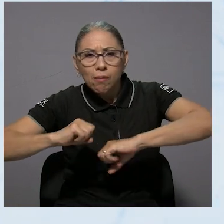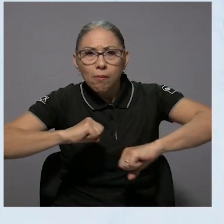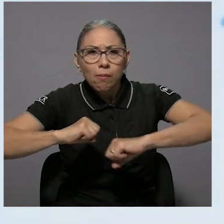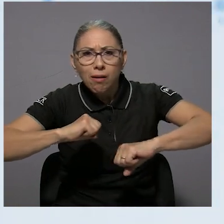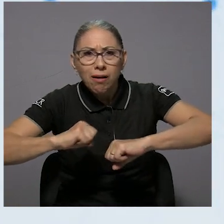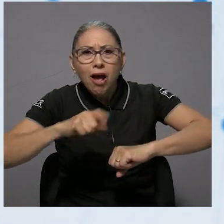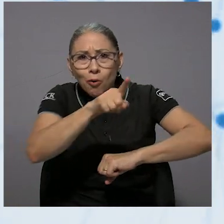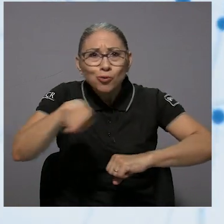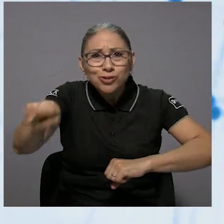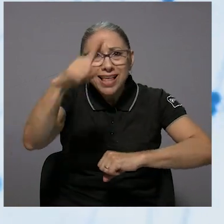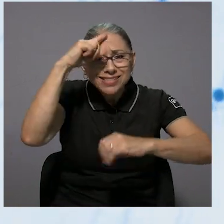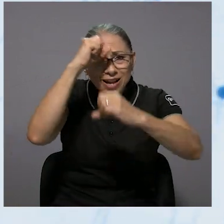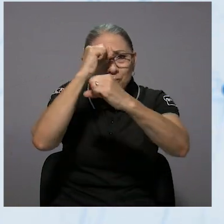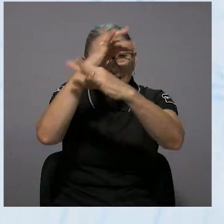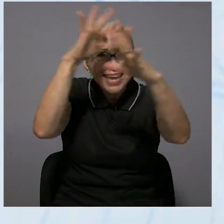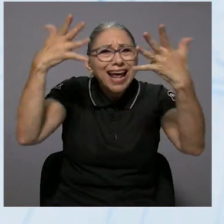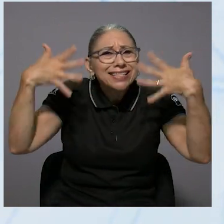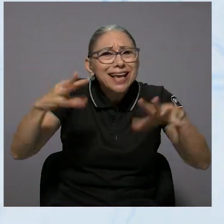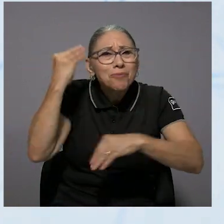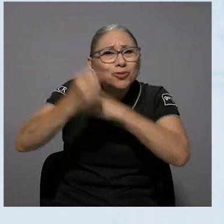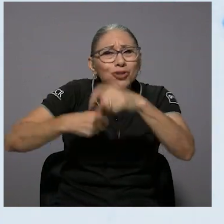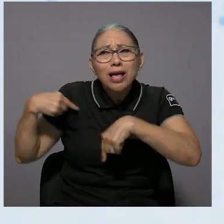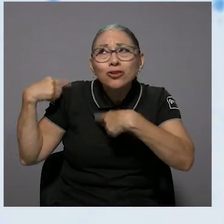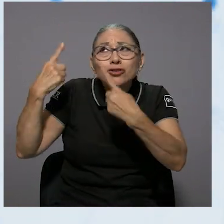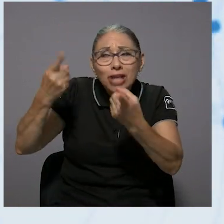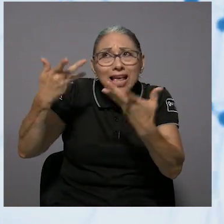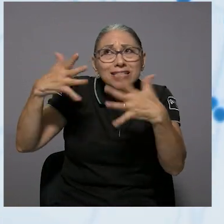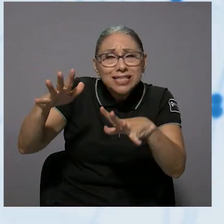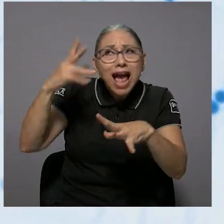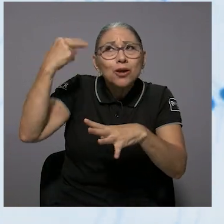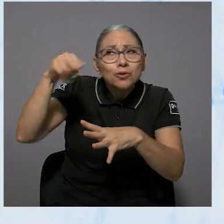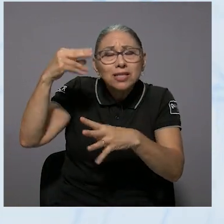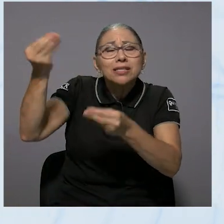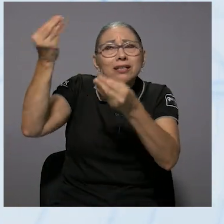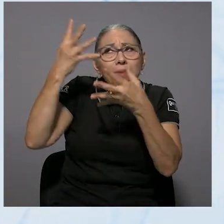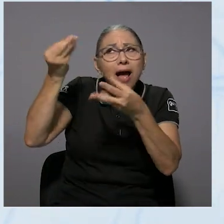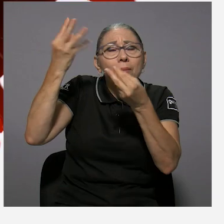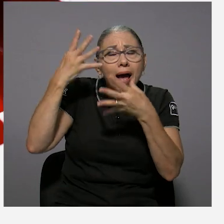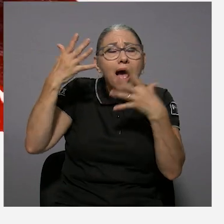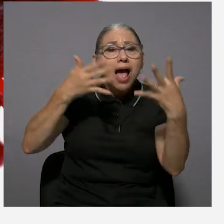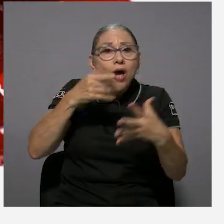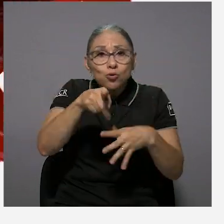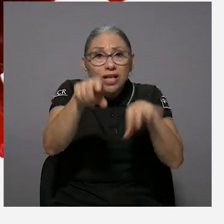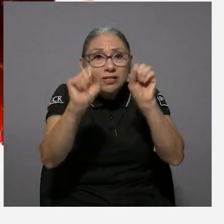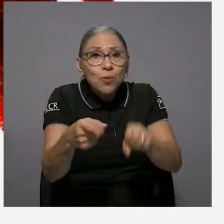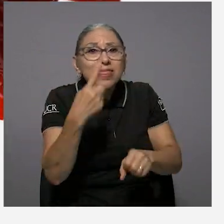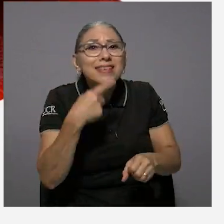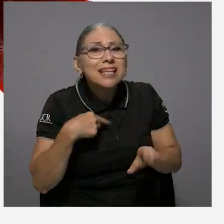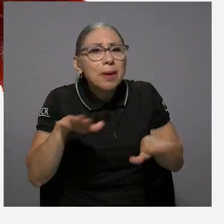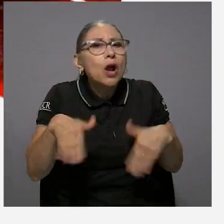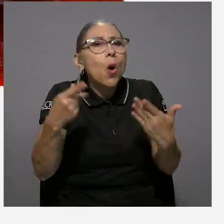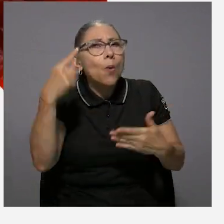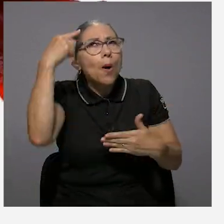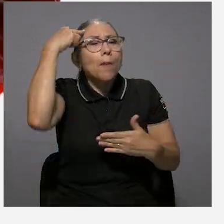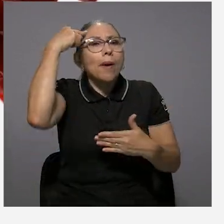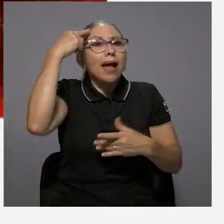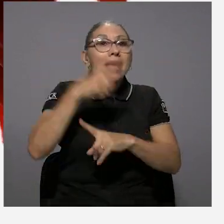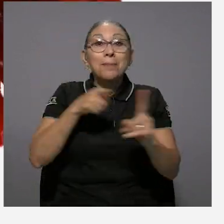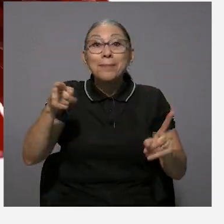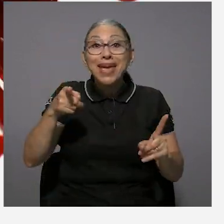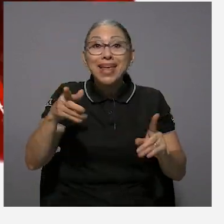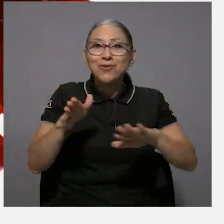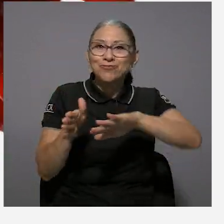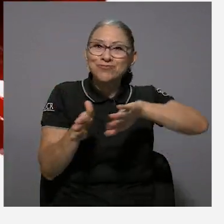videos, ven a las personas hablando de esto, me pueden decir cómo se los ilustran. Pero cuando estamos hablando de este virus,